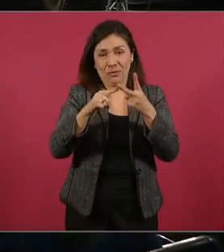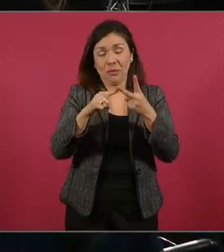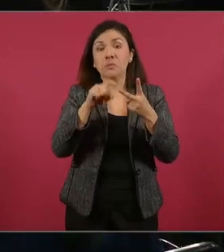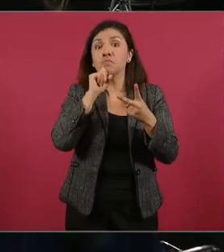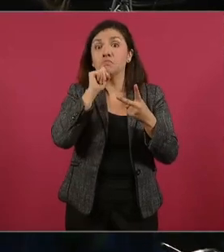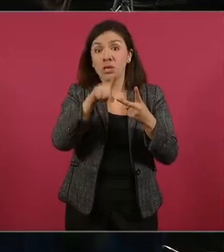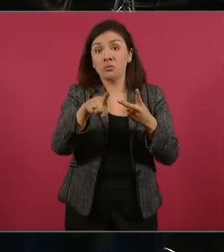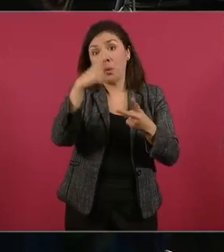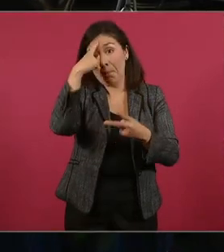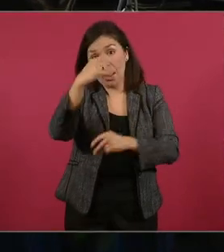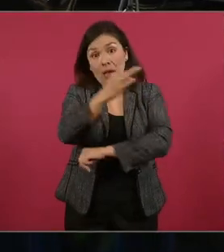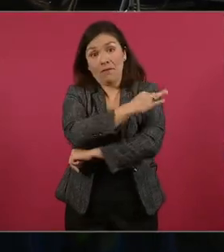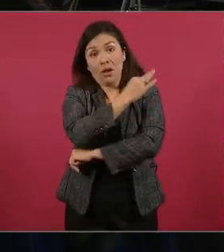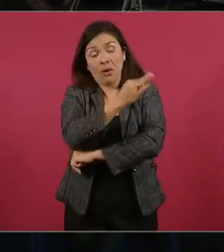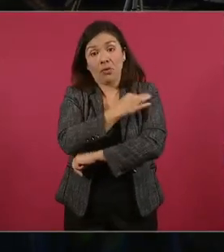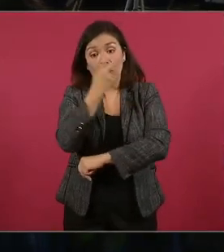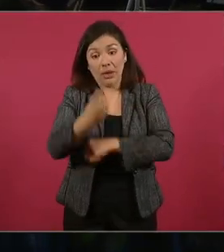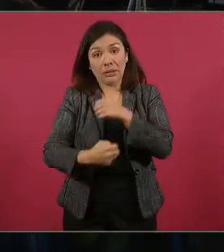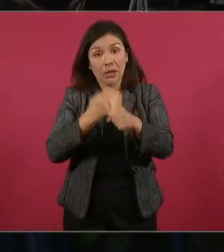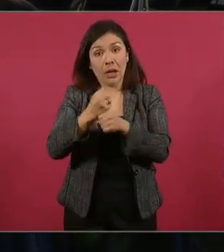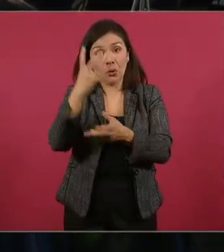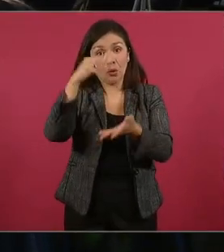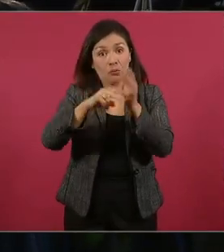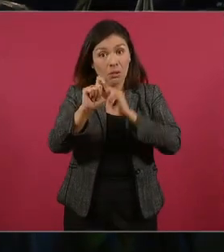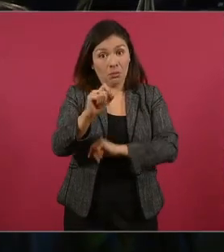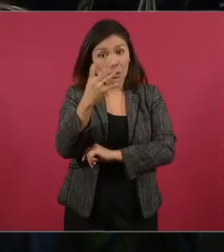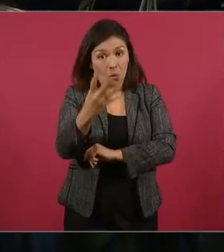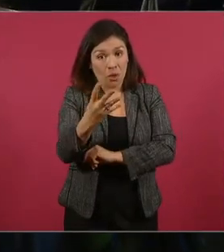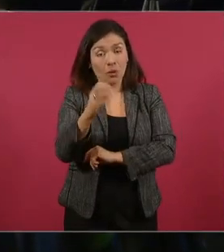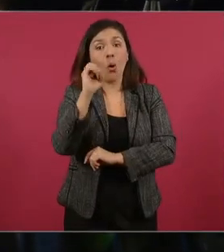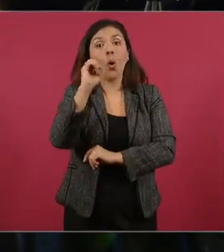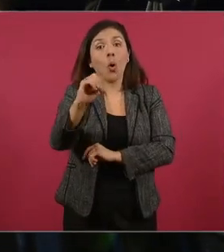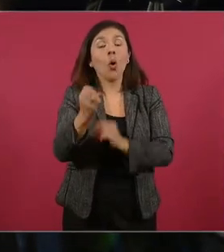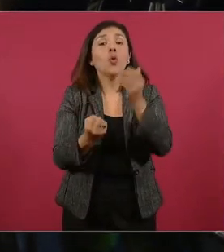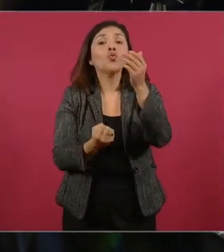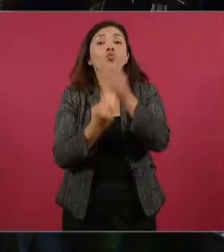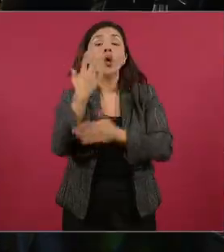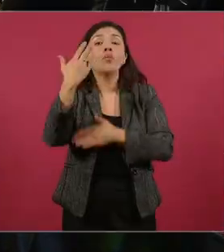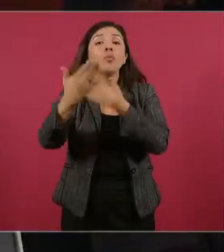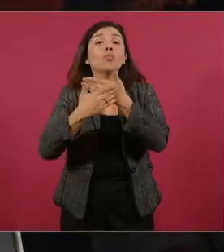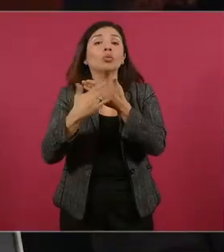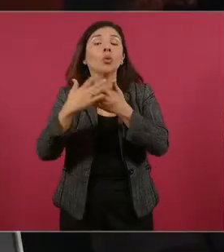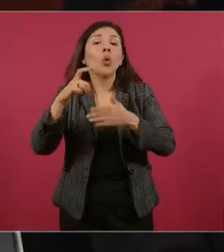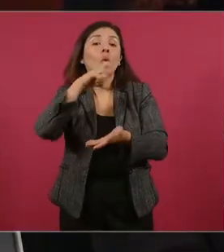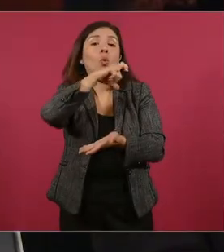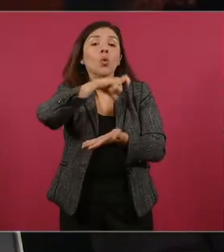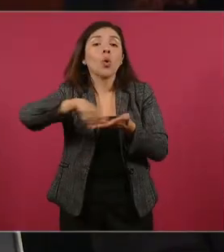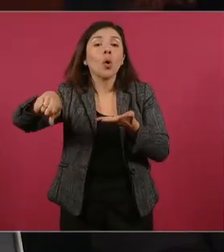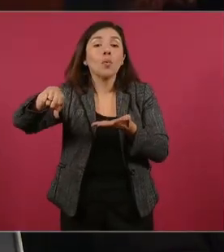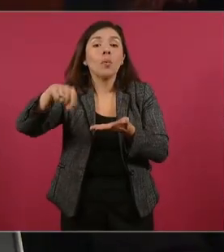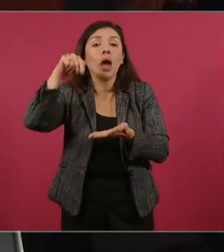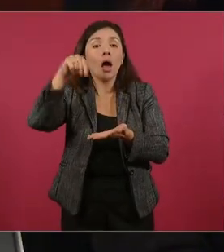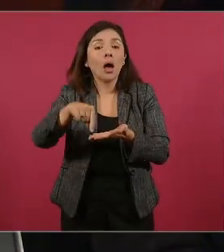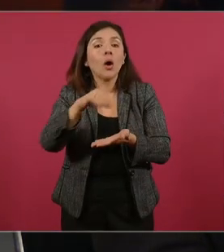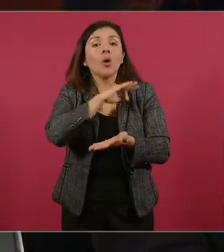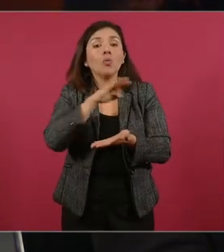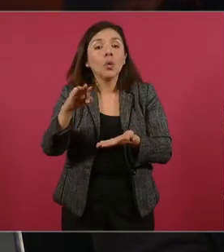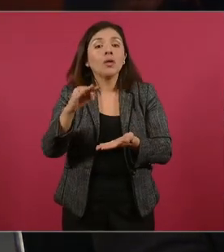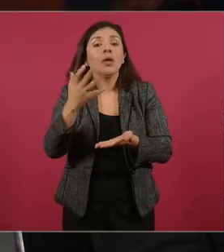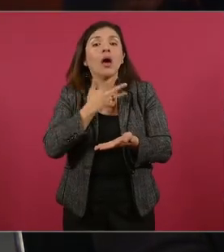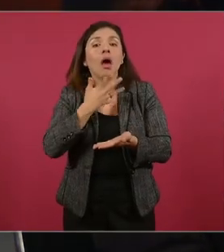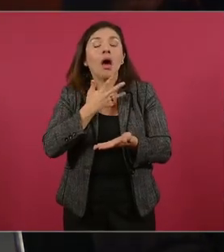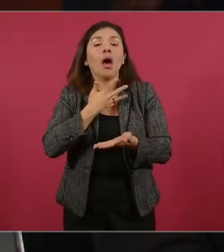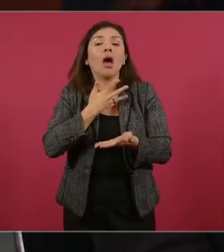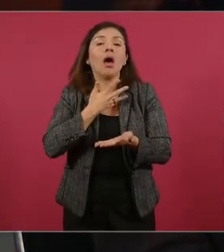para la inoculación de este 2024 o se hará una nueva compra en la cual incluso se podrían tomar en